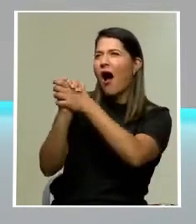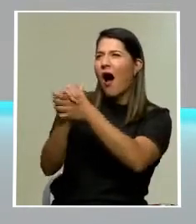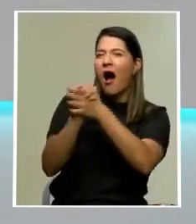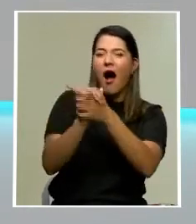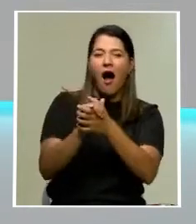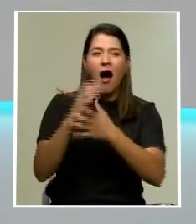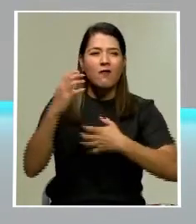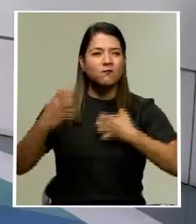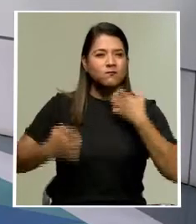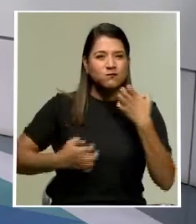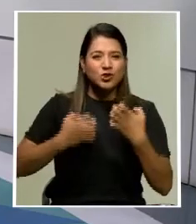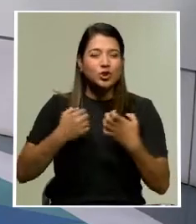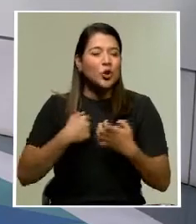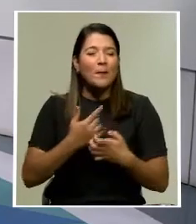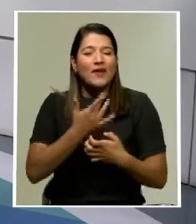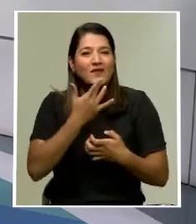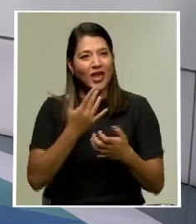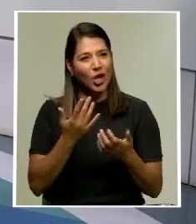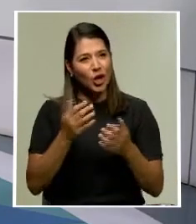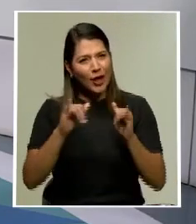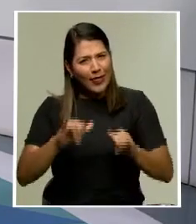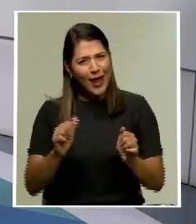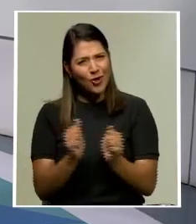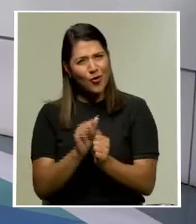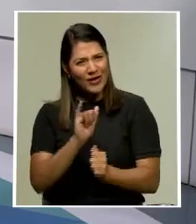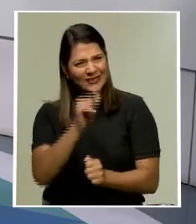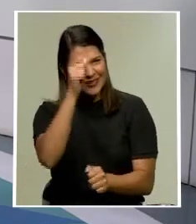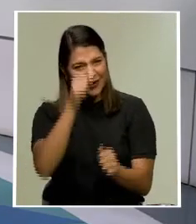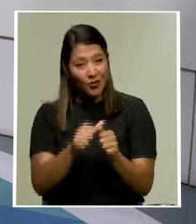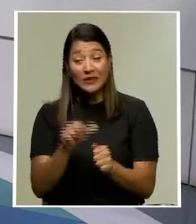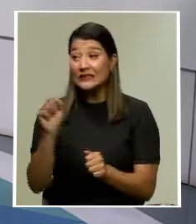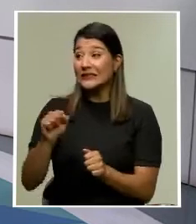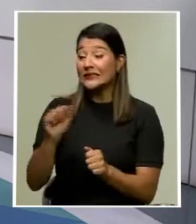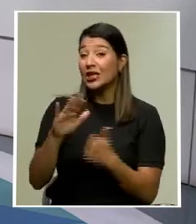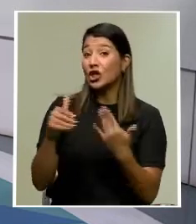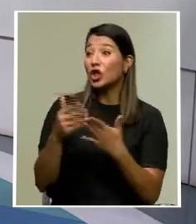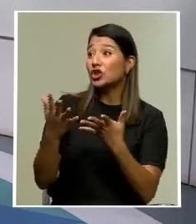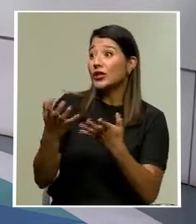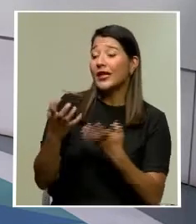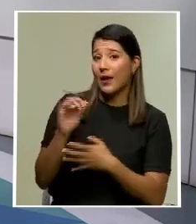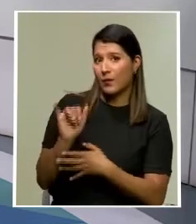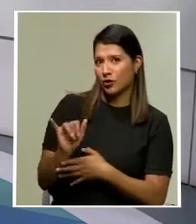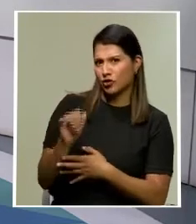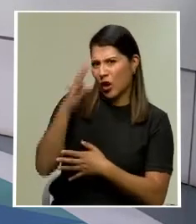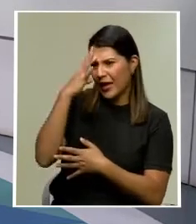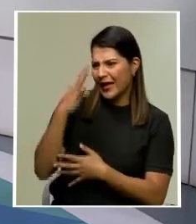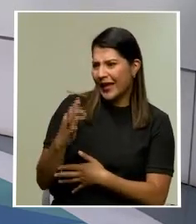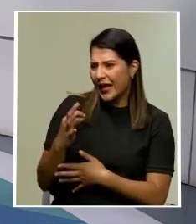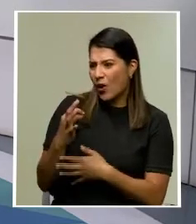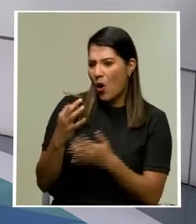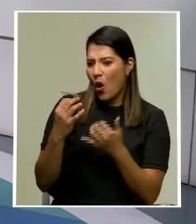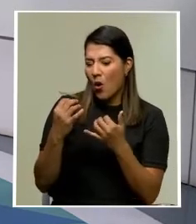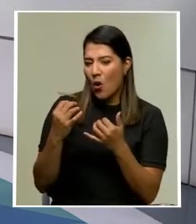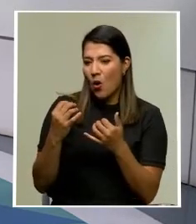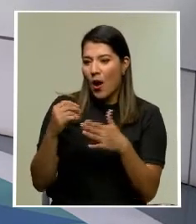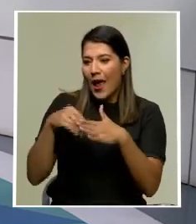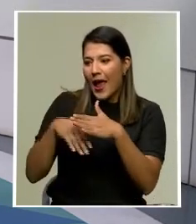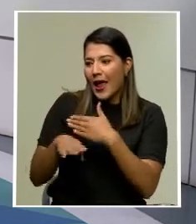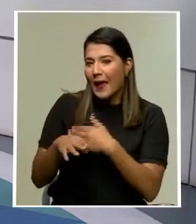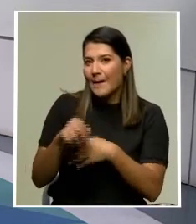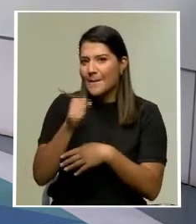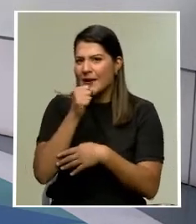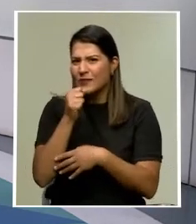Hubiera querido quedarme con eso. Yo creo que eso era lo que todos esperábamos. Yo creo que en este medio periodístico también uno escucha